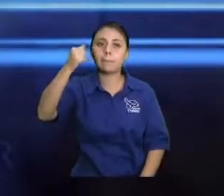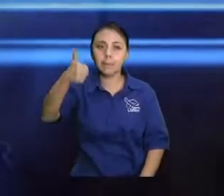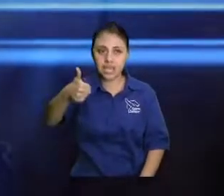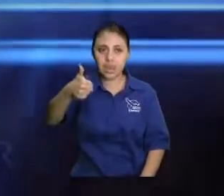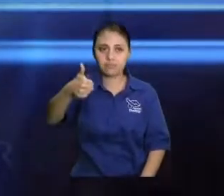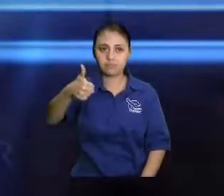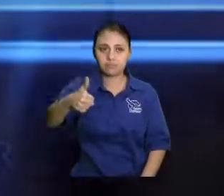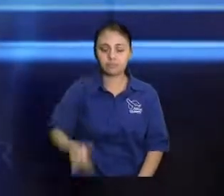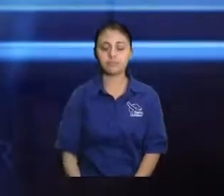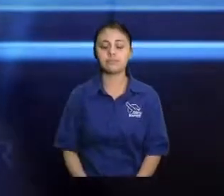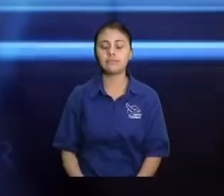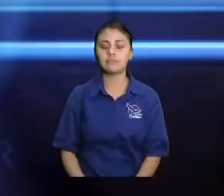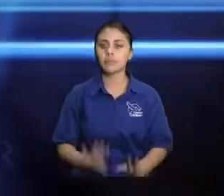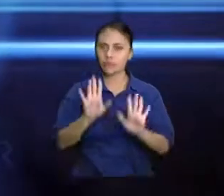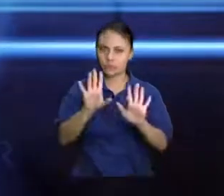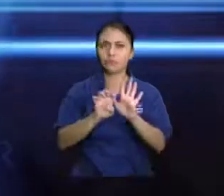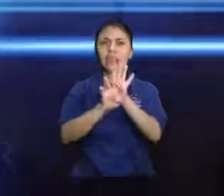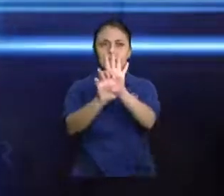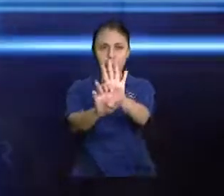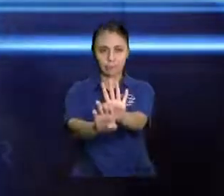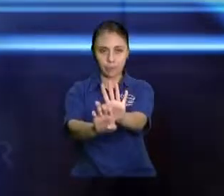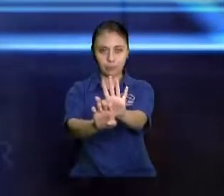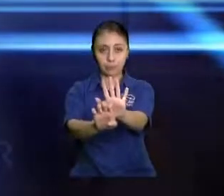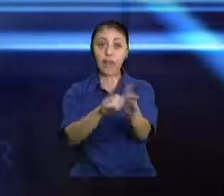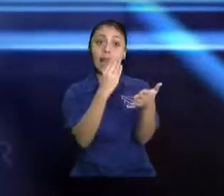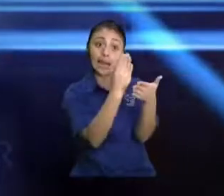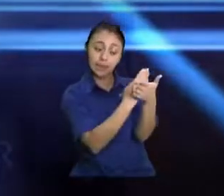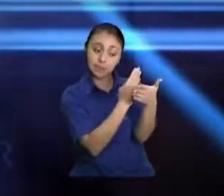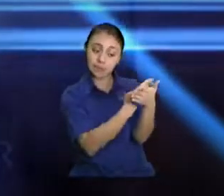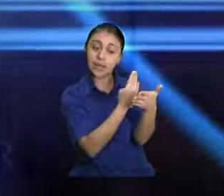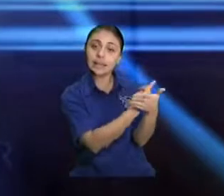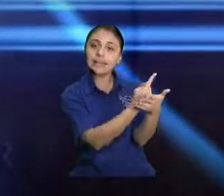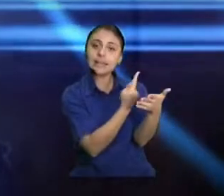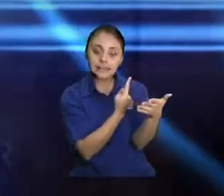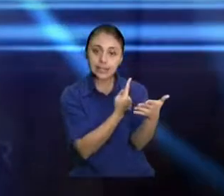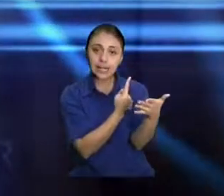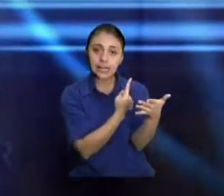Pongamos ejemplo, ¿cómo es un impío? La Biblia lo dice.